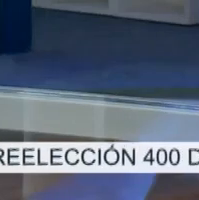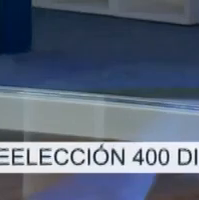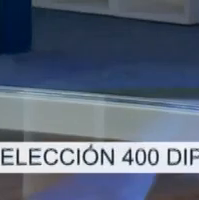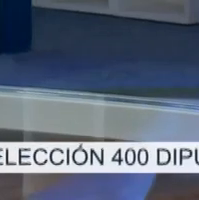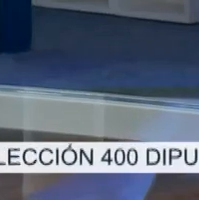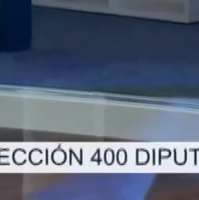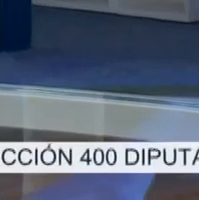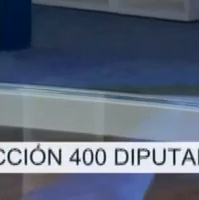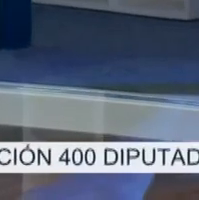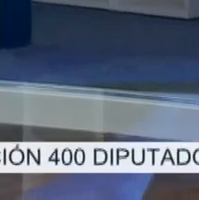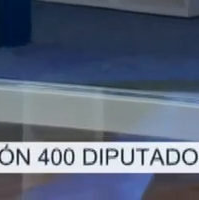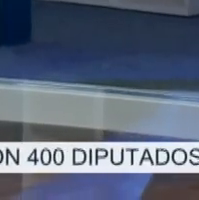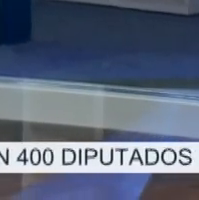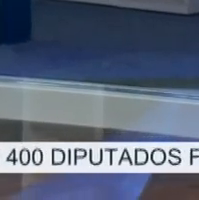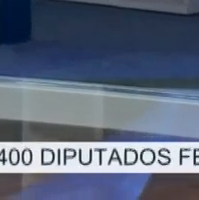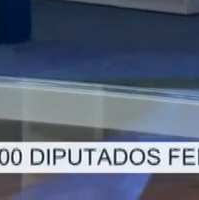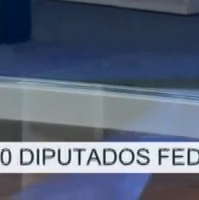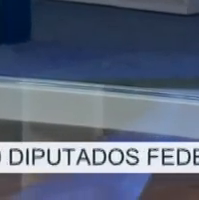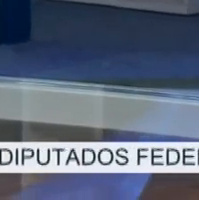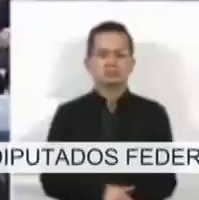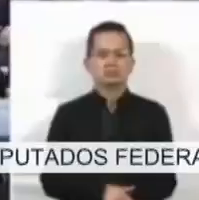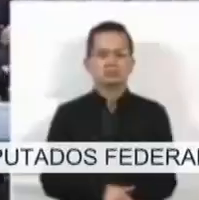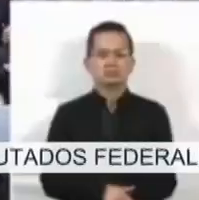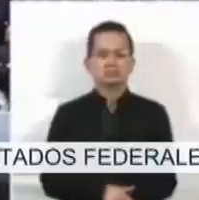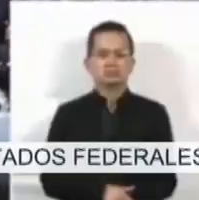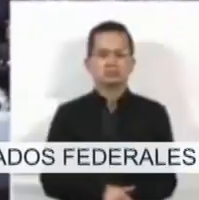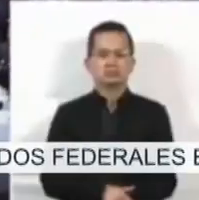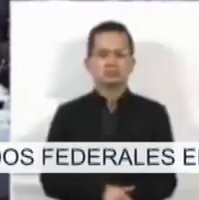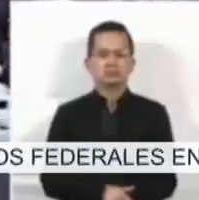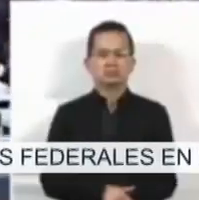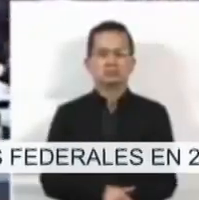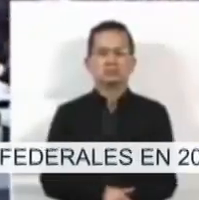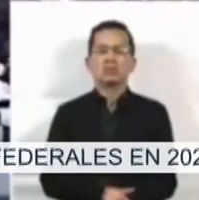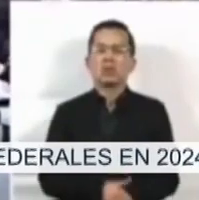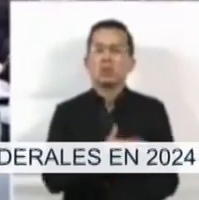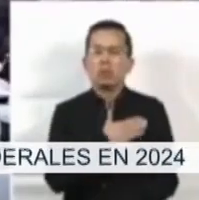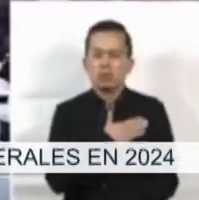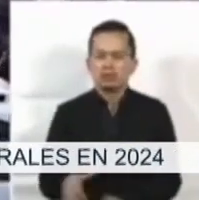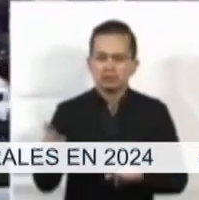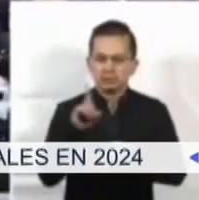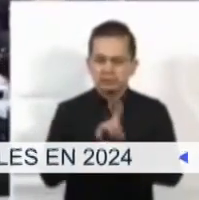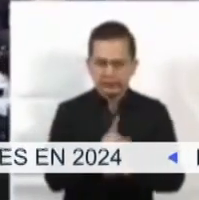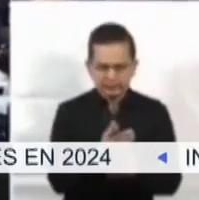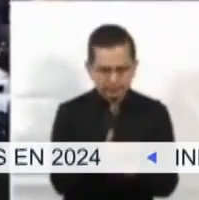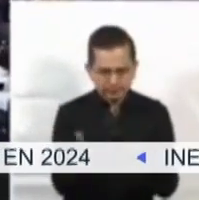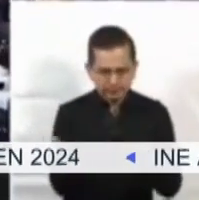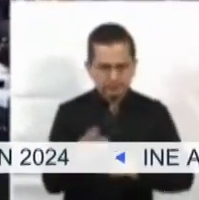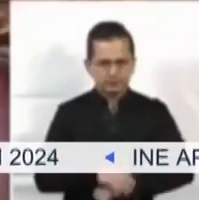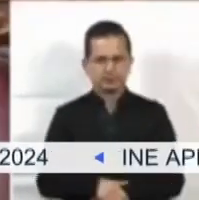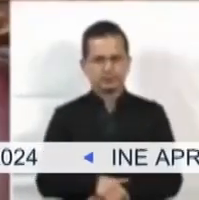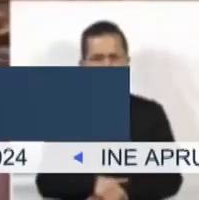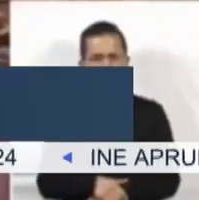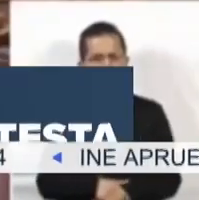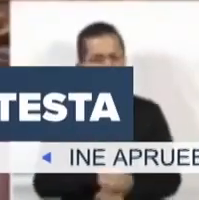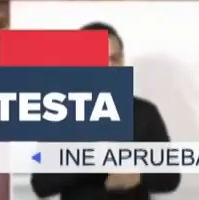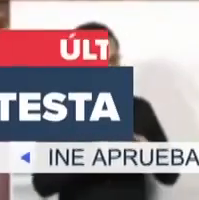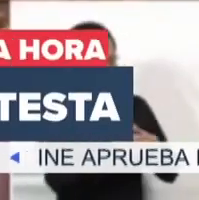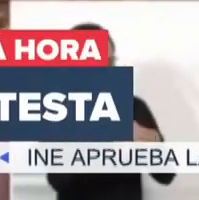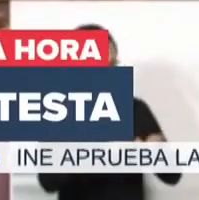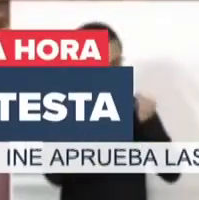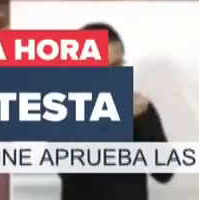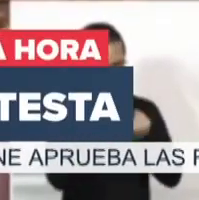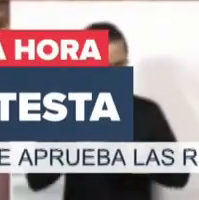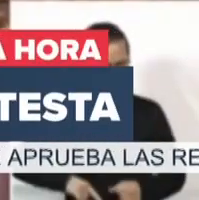Voy a imágenes en vivo. Hace unos instantes, en sesión extraordinaria del Consejo Universitario de la Universidad Nacional Autónoma de México, la